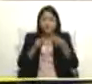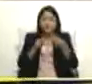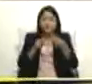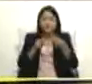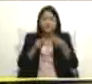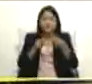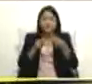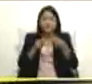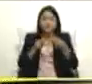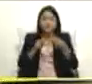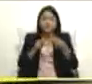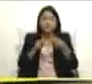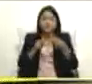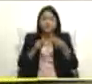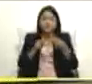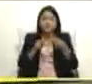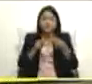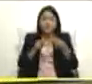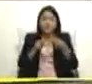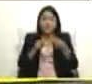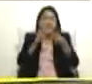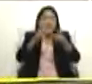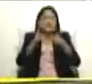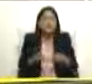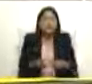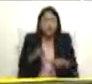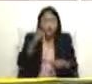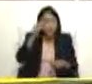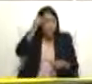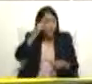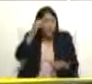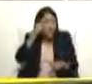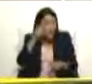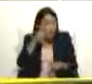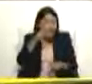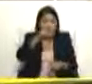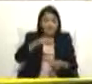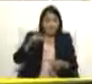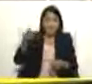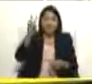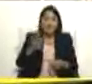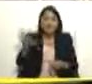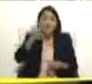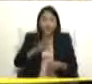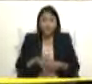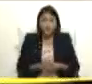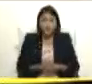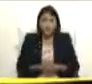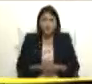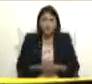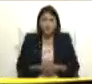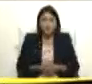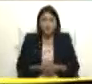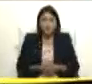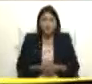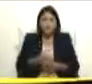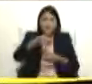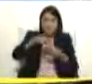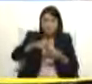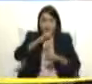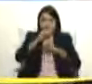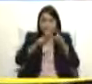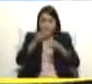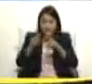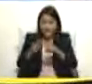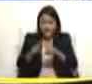Gómez, de la voluntad absoluta y democrática expresada por el pueblo venezolano en el referéndum